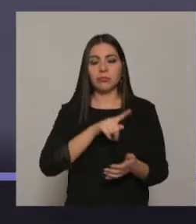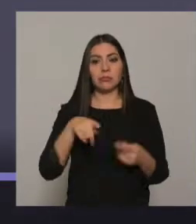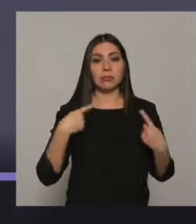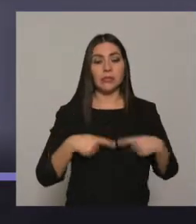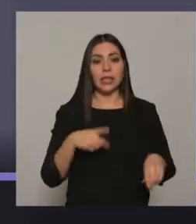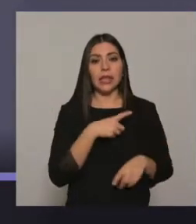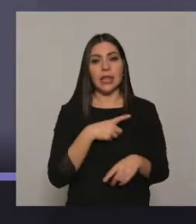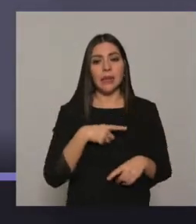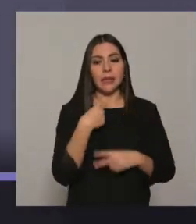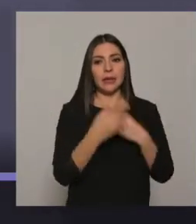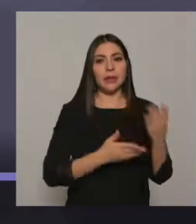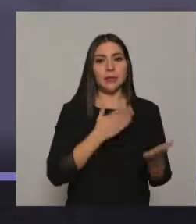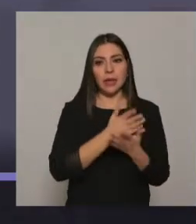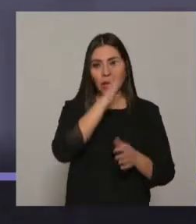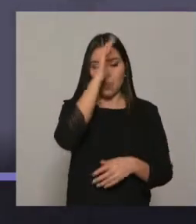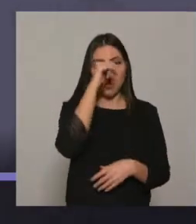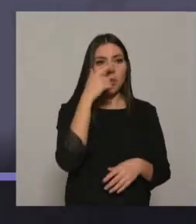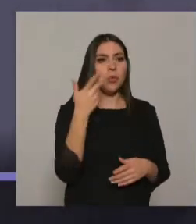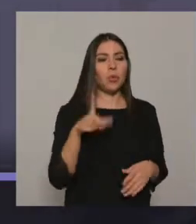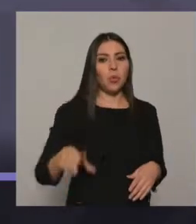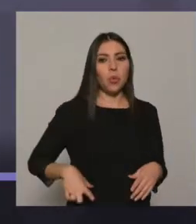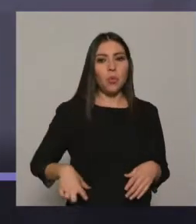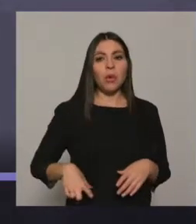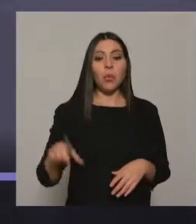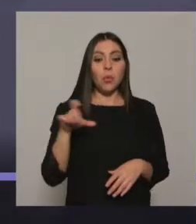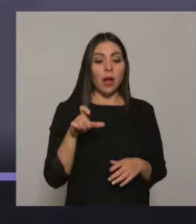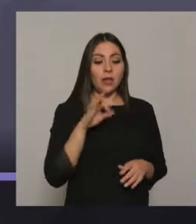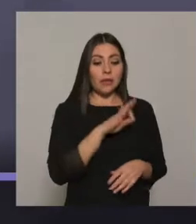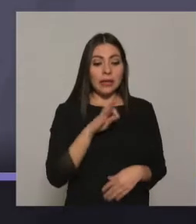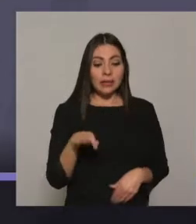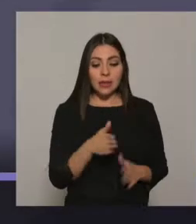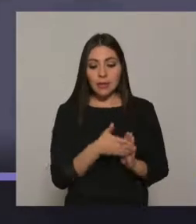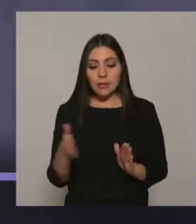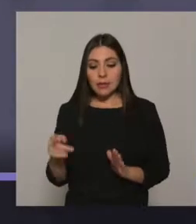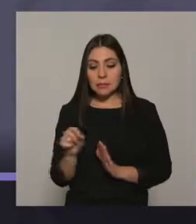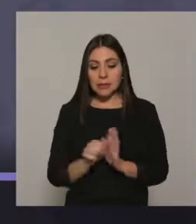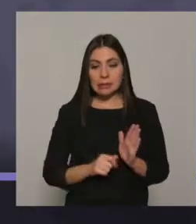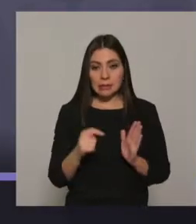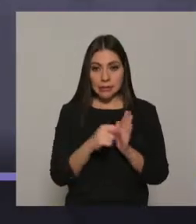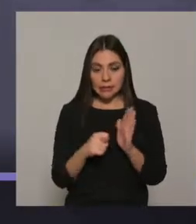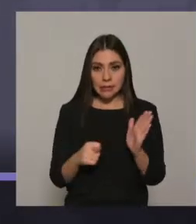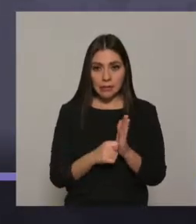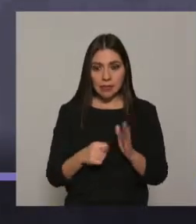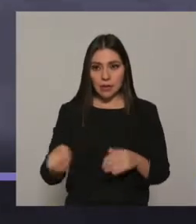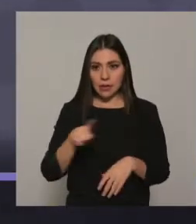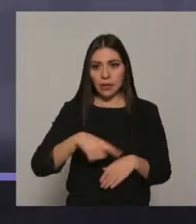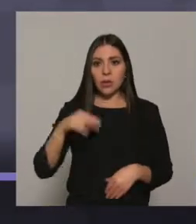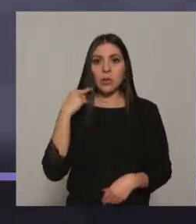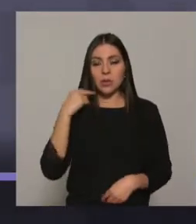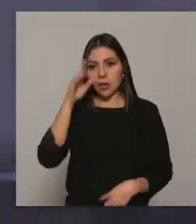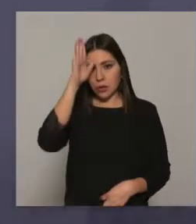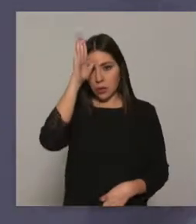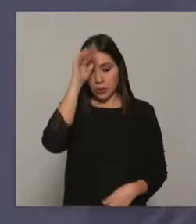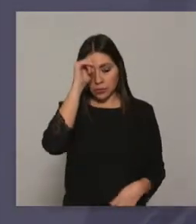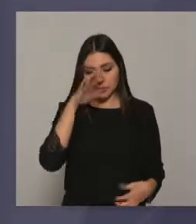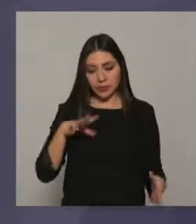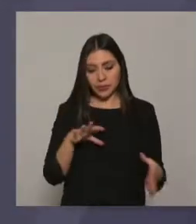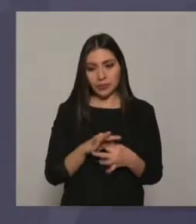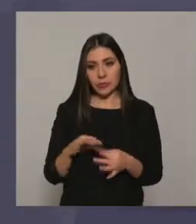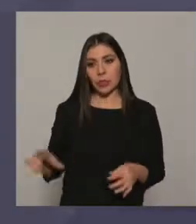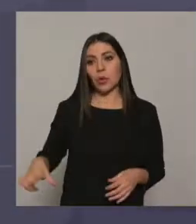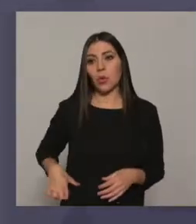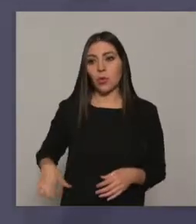autoridad señalada, ya sea en el mes del testamento ante los mismos notarios que convenio con el gobierno federal y el gobierno de la